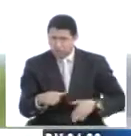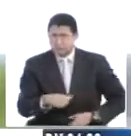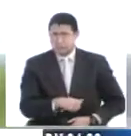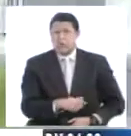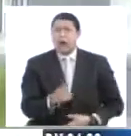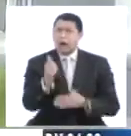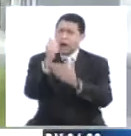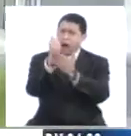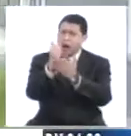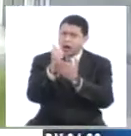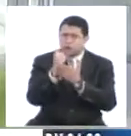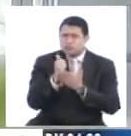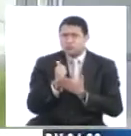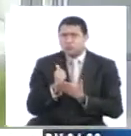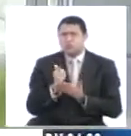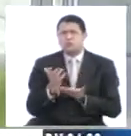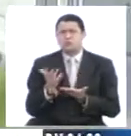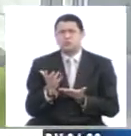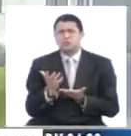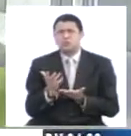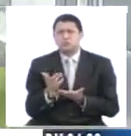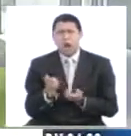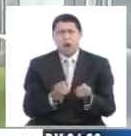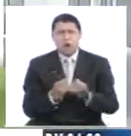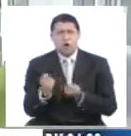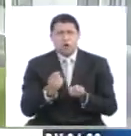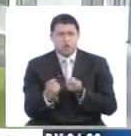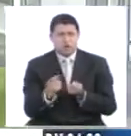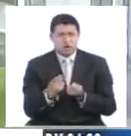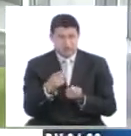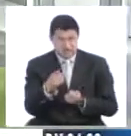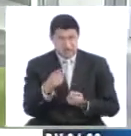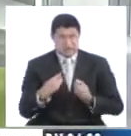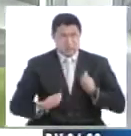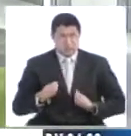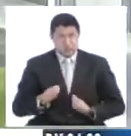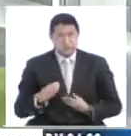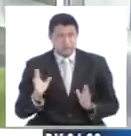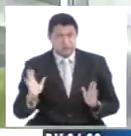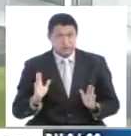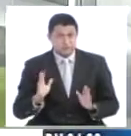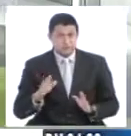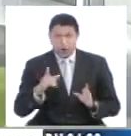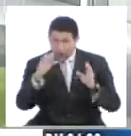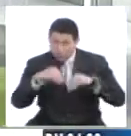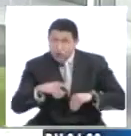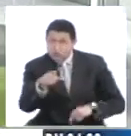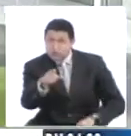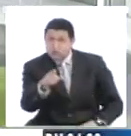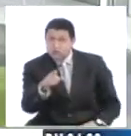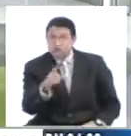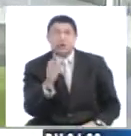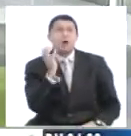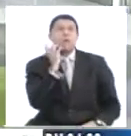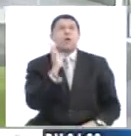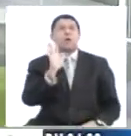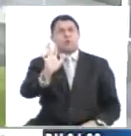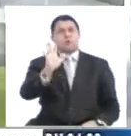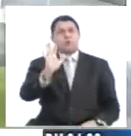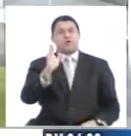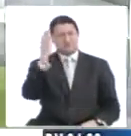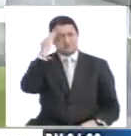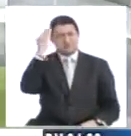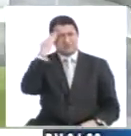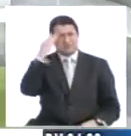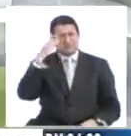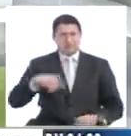ayuden a contrarrestar esta ansiedad está usted de acuerdo por ejemplo una muy conocida